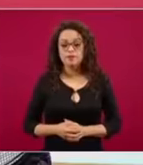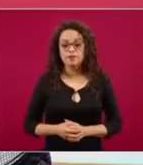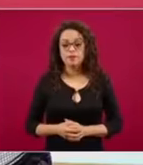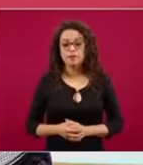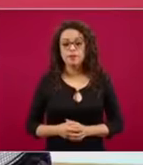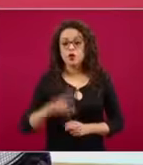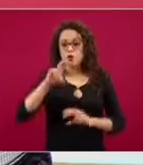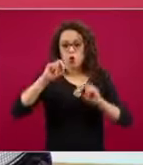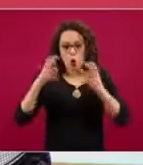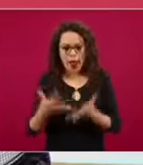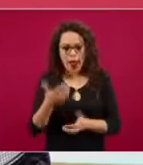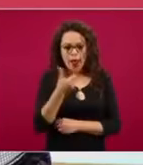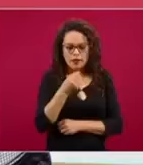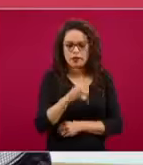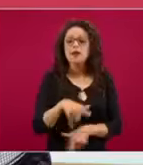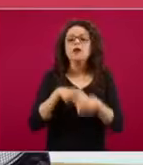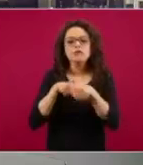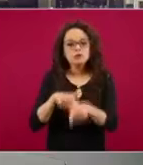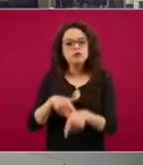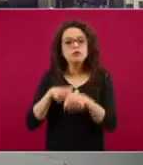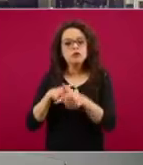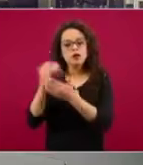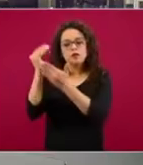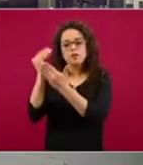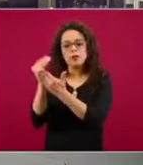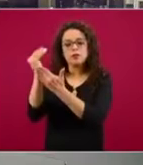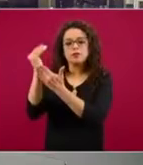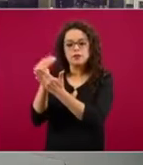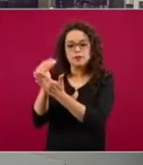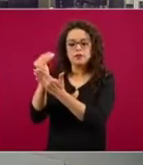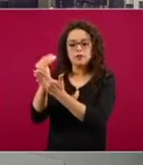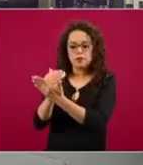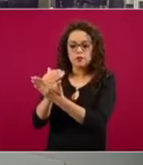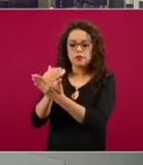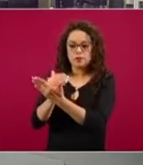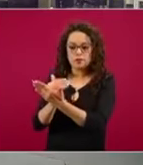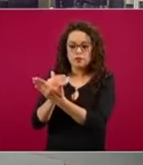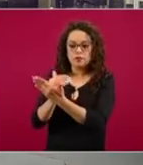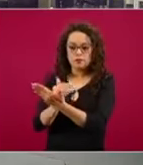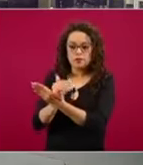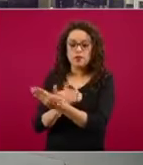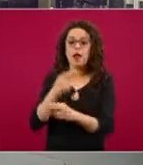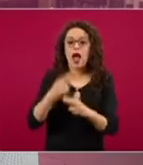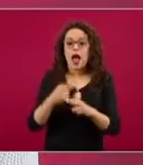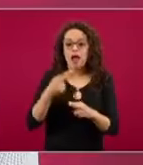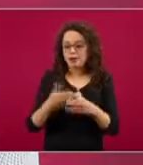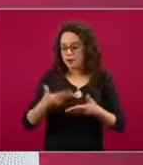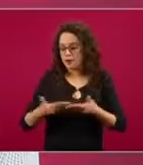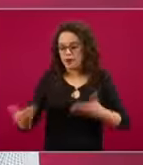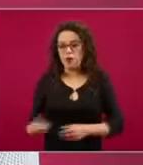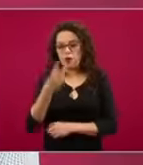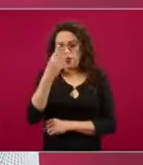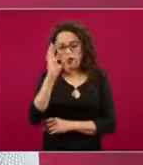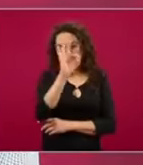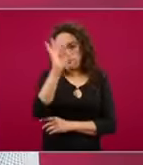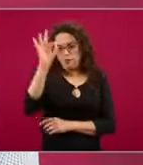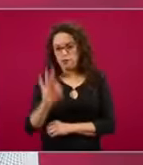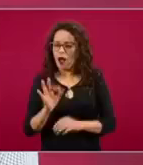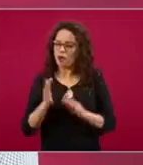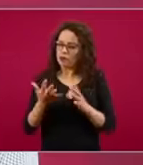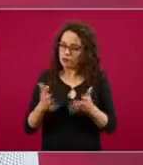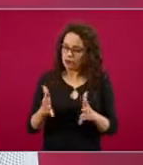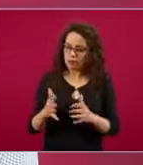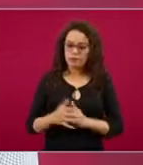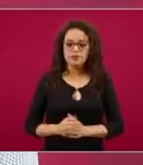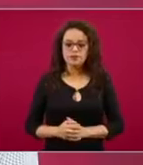eso, continuó disminuyendo hasta prácticamente este 3%, alrededor de un 3% que hemos